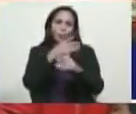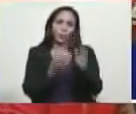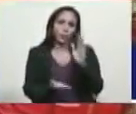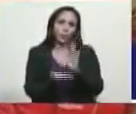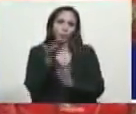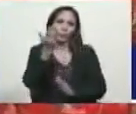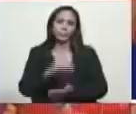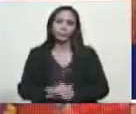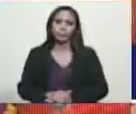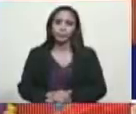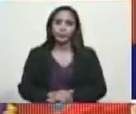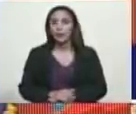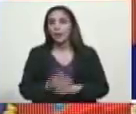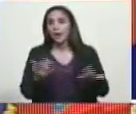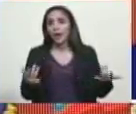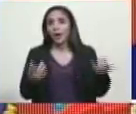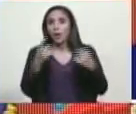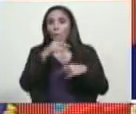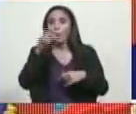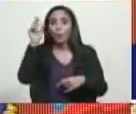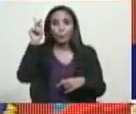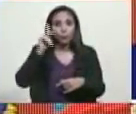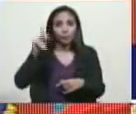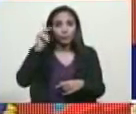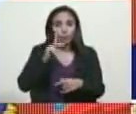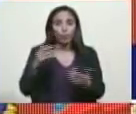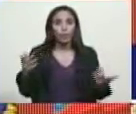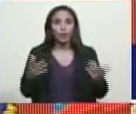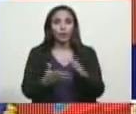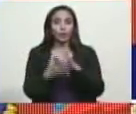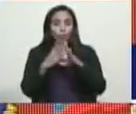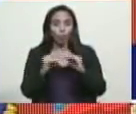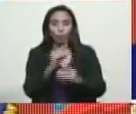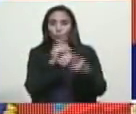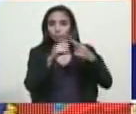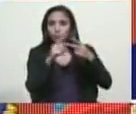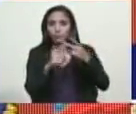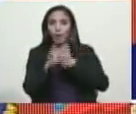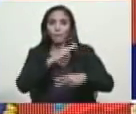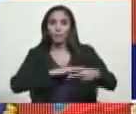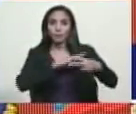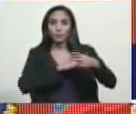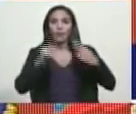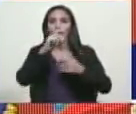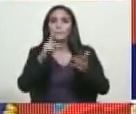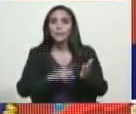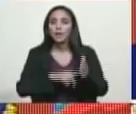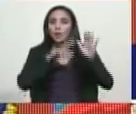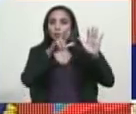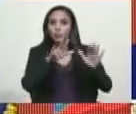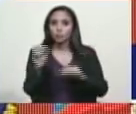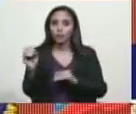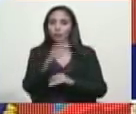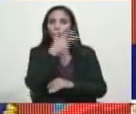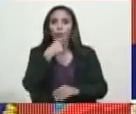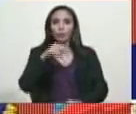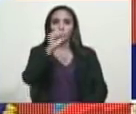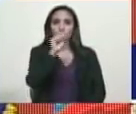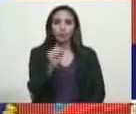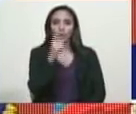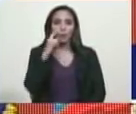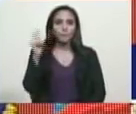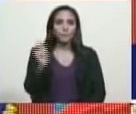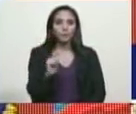Los facilitadores de Robinson y los facilitadores de Rivas van a cobrar 1.800 bolívares,